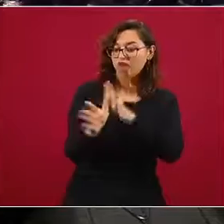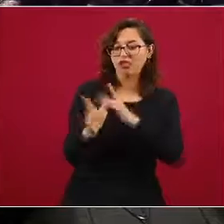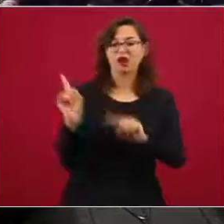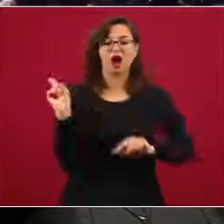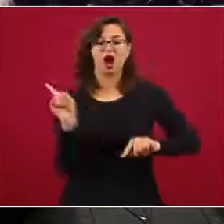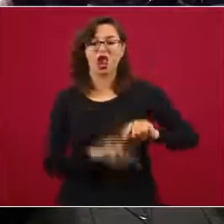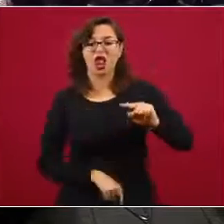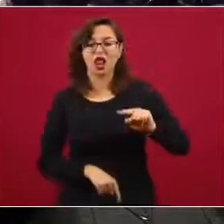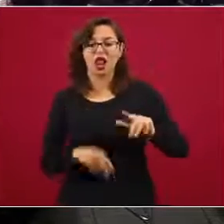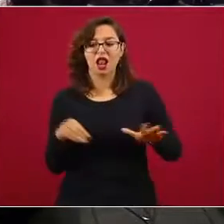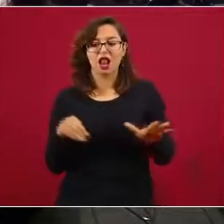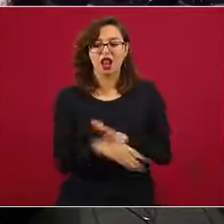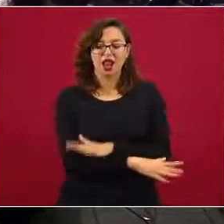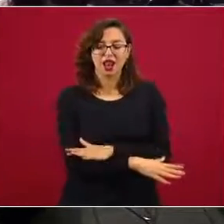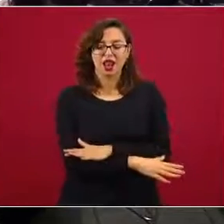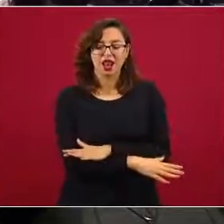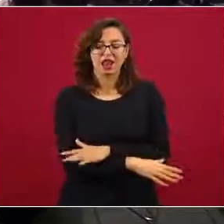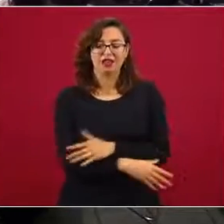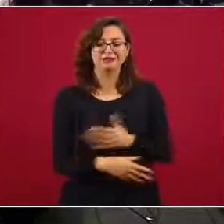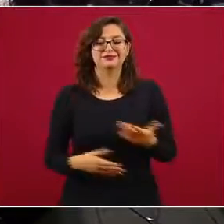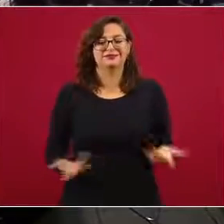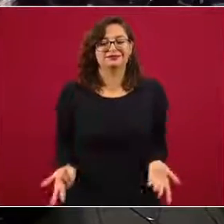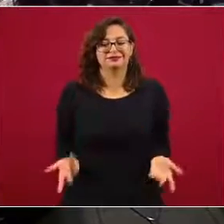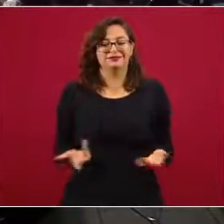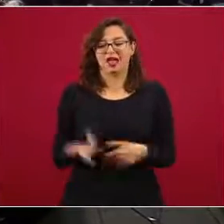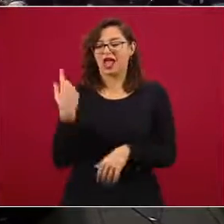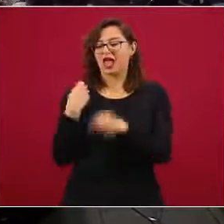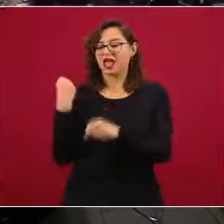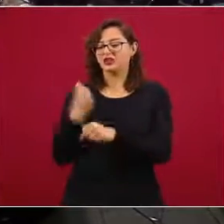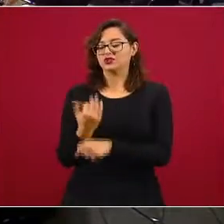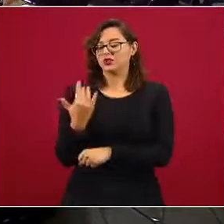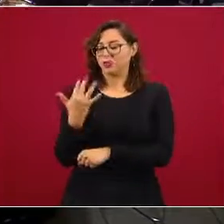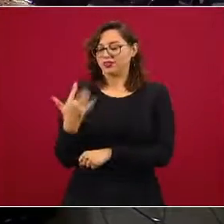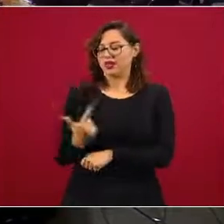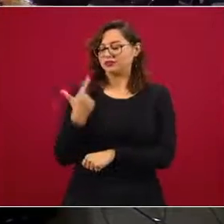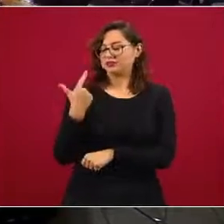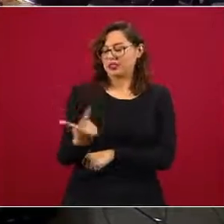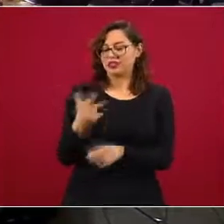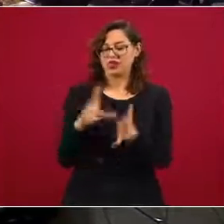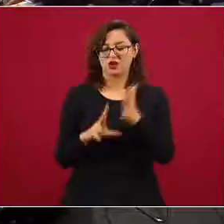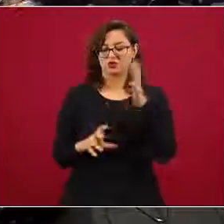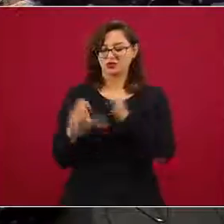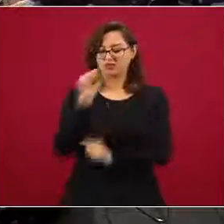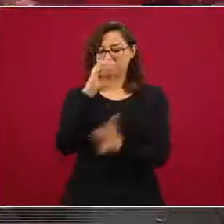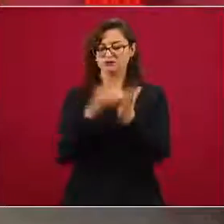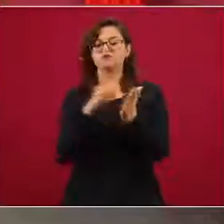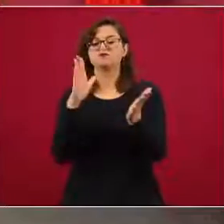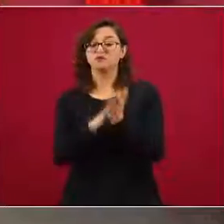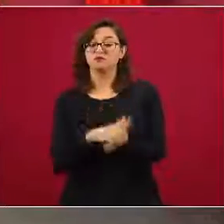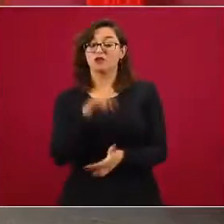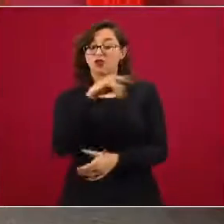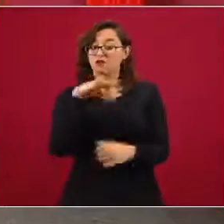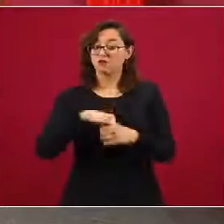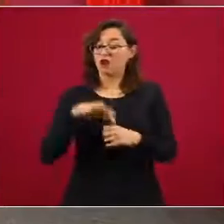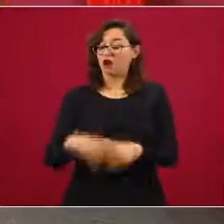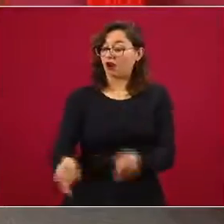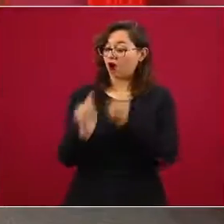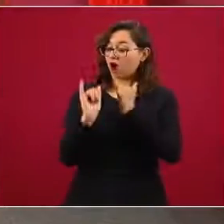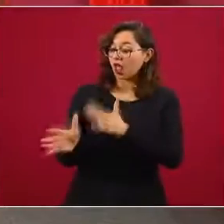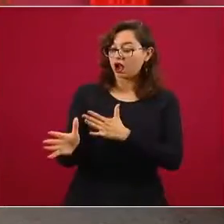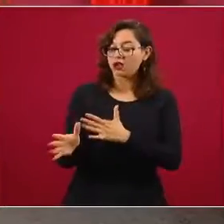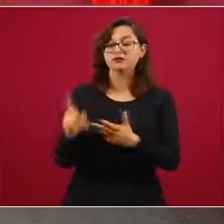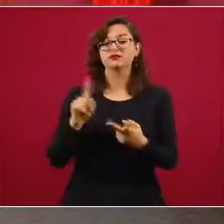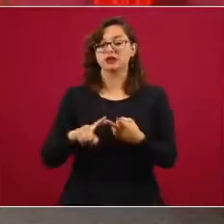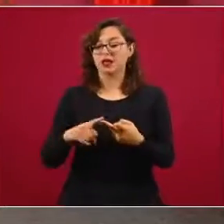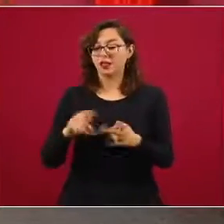O sea, lo que traía la Constitución del 57 de que se podía juzgar al presidente por fraude electoral y